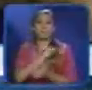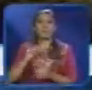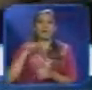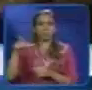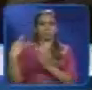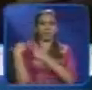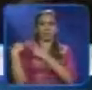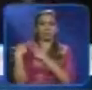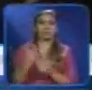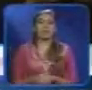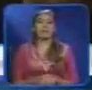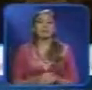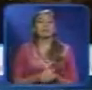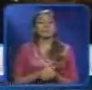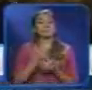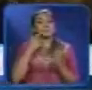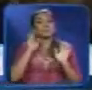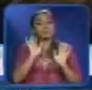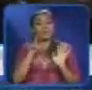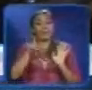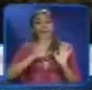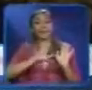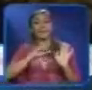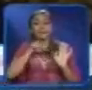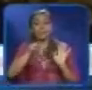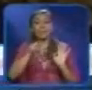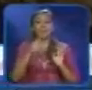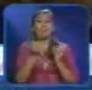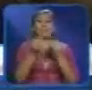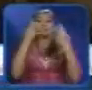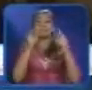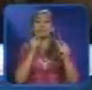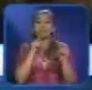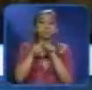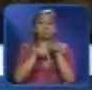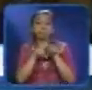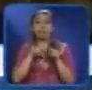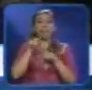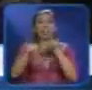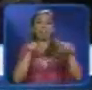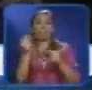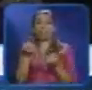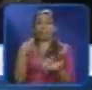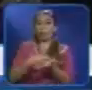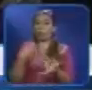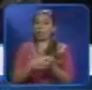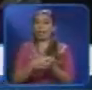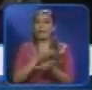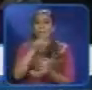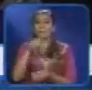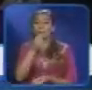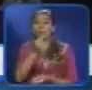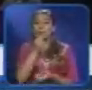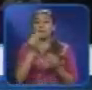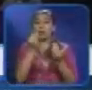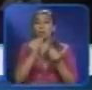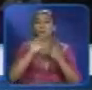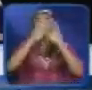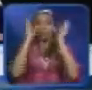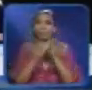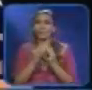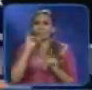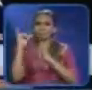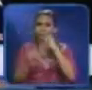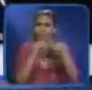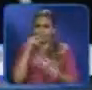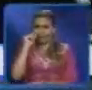responsables. Paradójicamente, y a pesar de sus innumerables críticas hacia el sistema capitalista, periodistas de diversas partes del mundo han